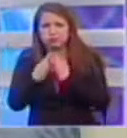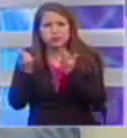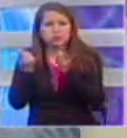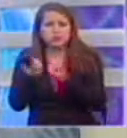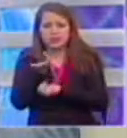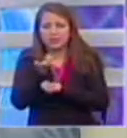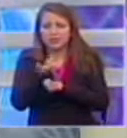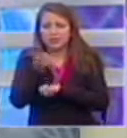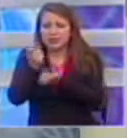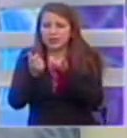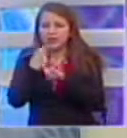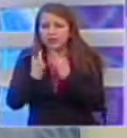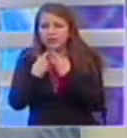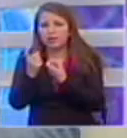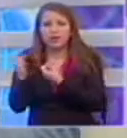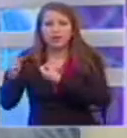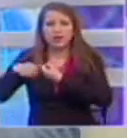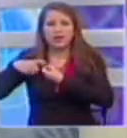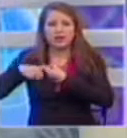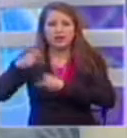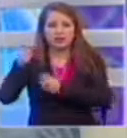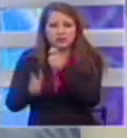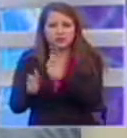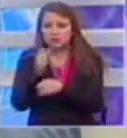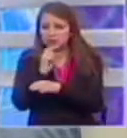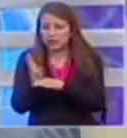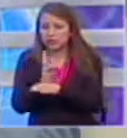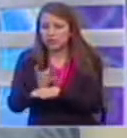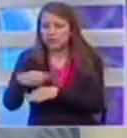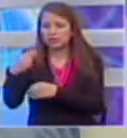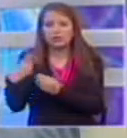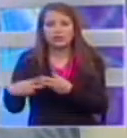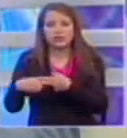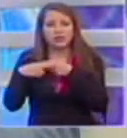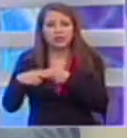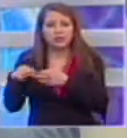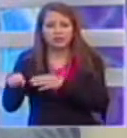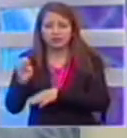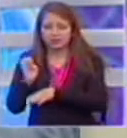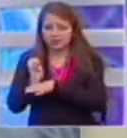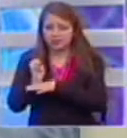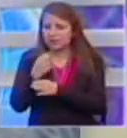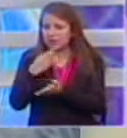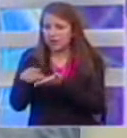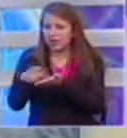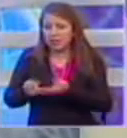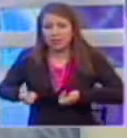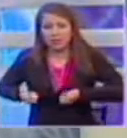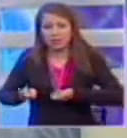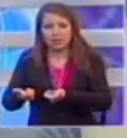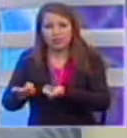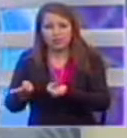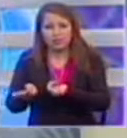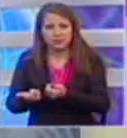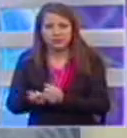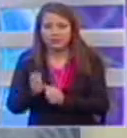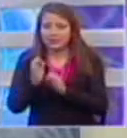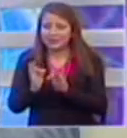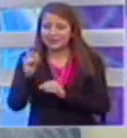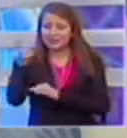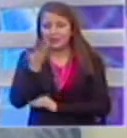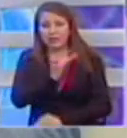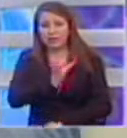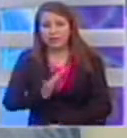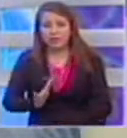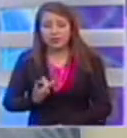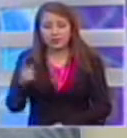promocionando gente, afiliando gente, utilizando los recursos del Estado. Pero esto es precisamente lo que el presidente